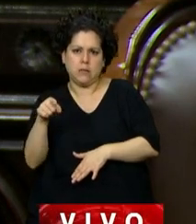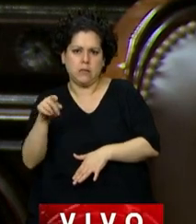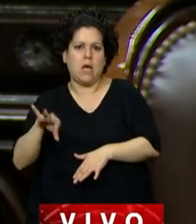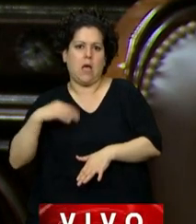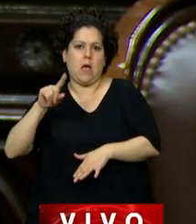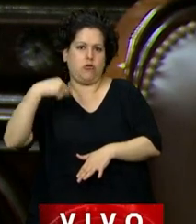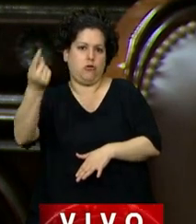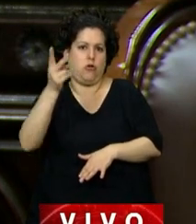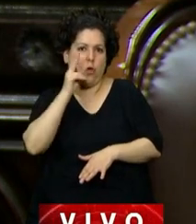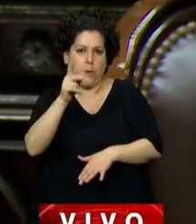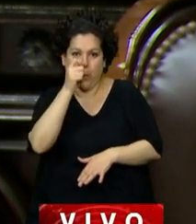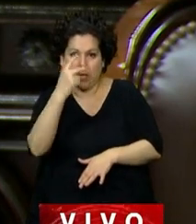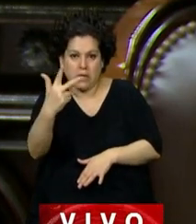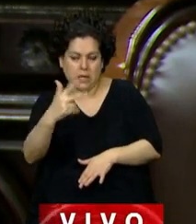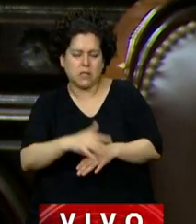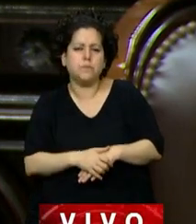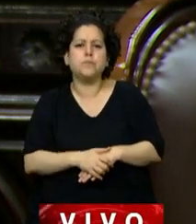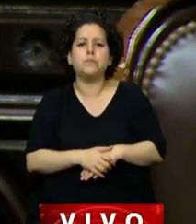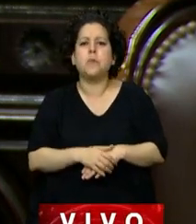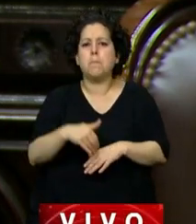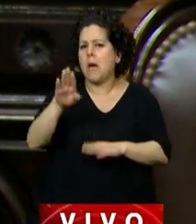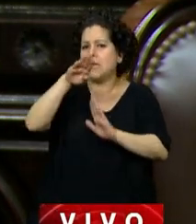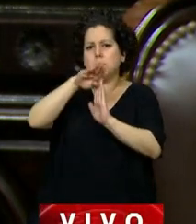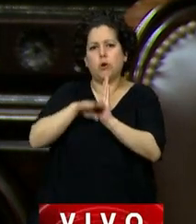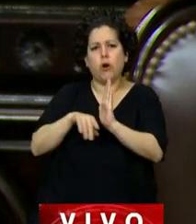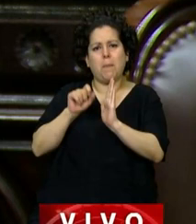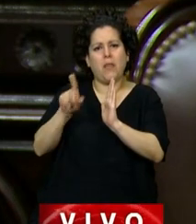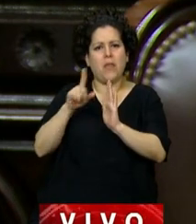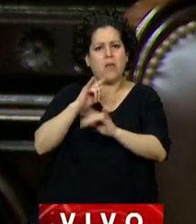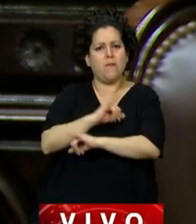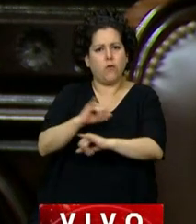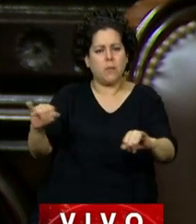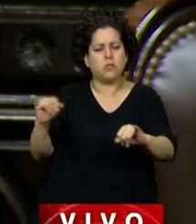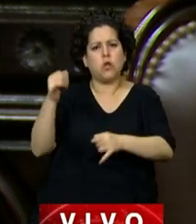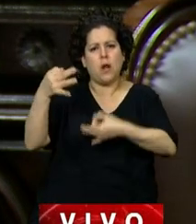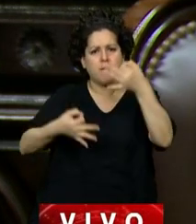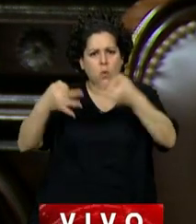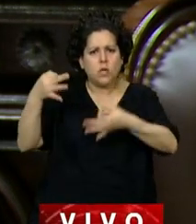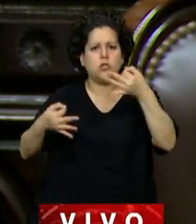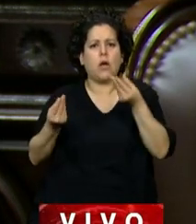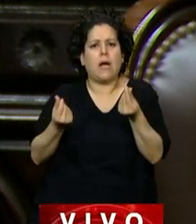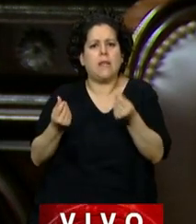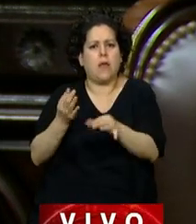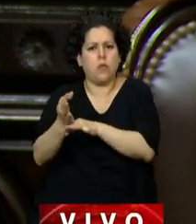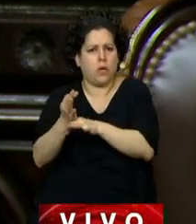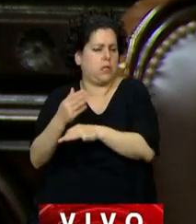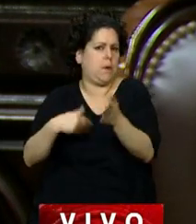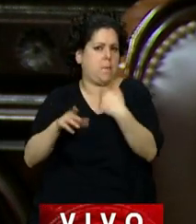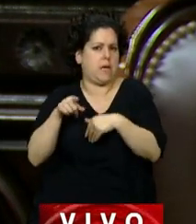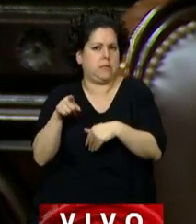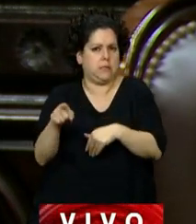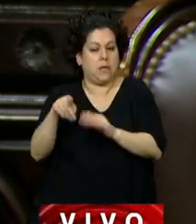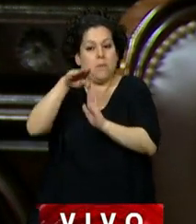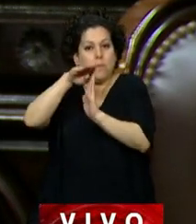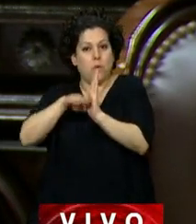Y el mayor recorte alcanza el programa de información y evaluación de la calidad educativa, un programa